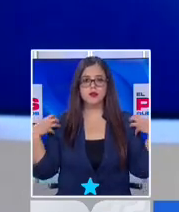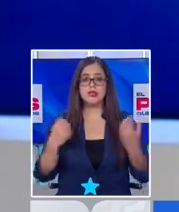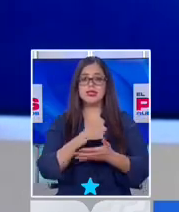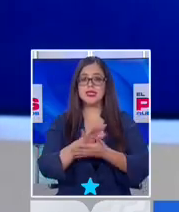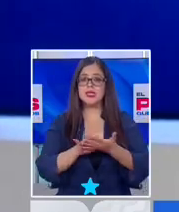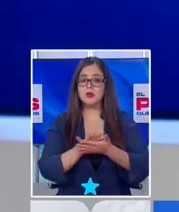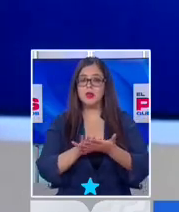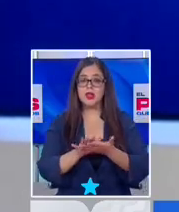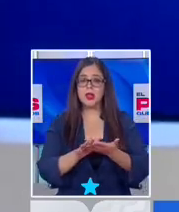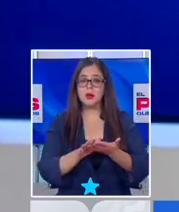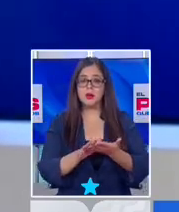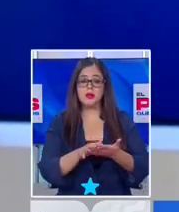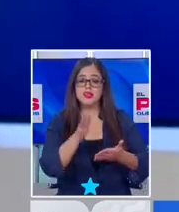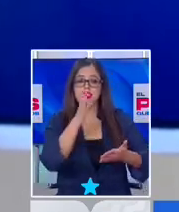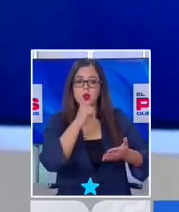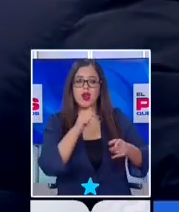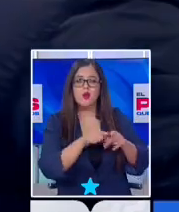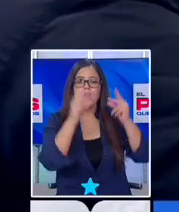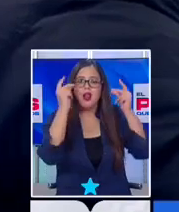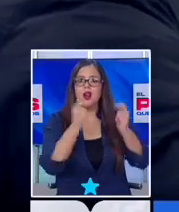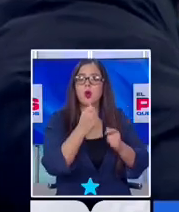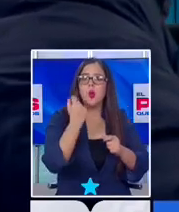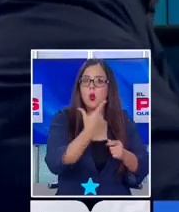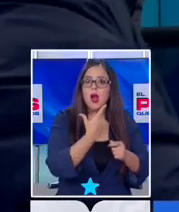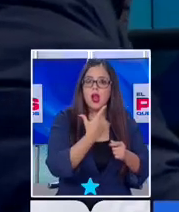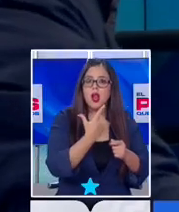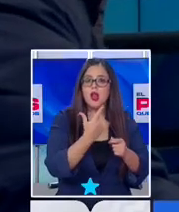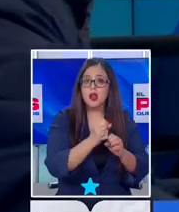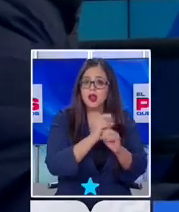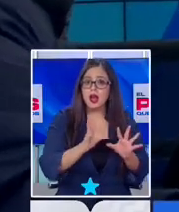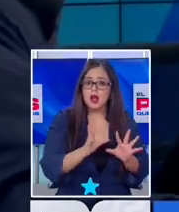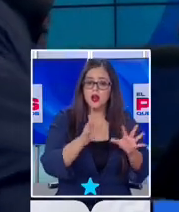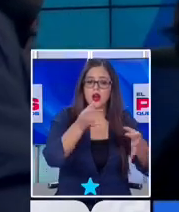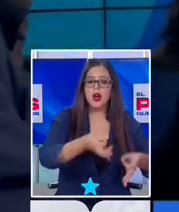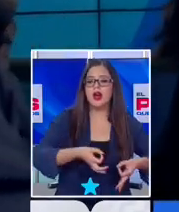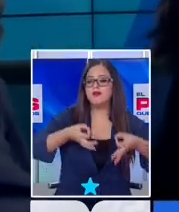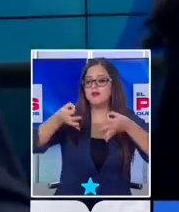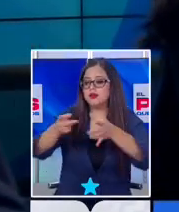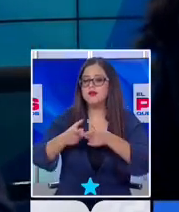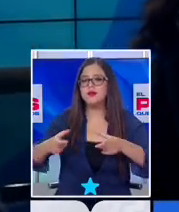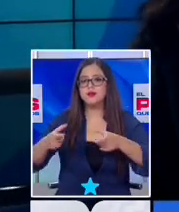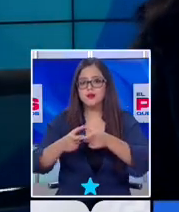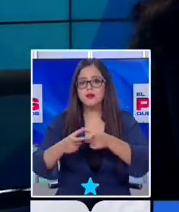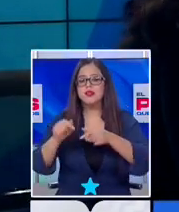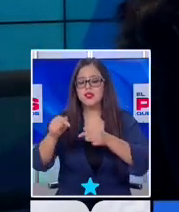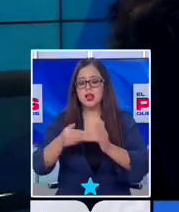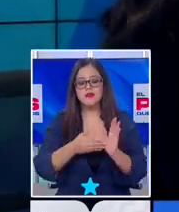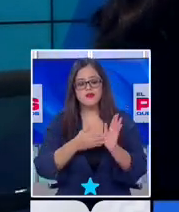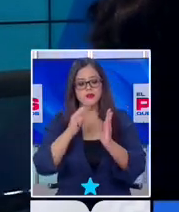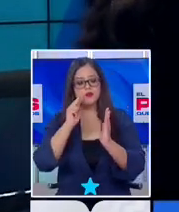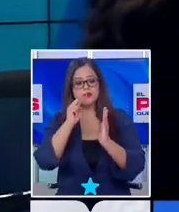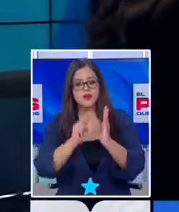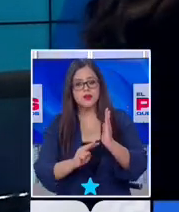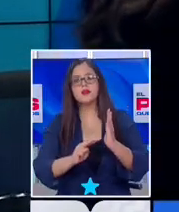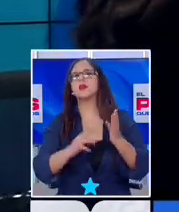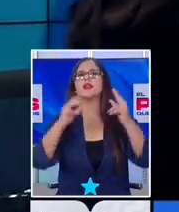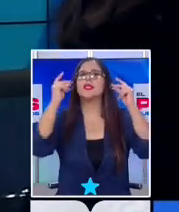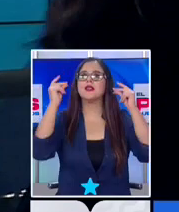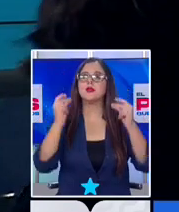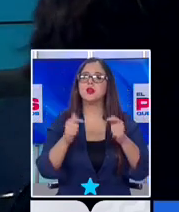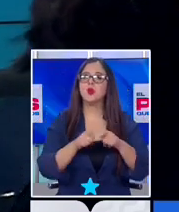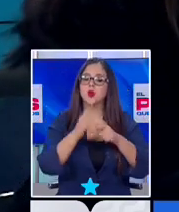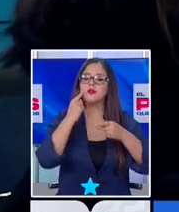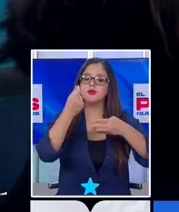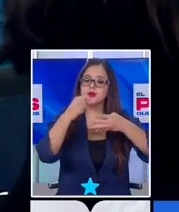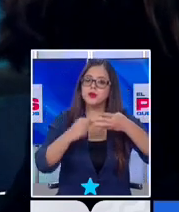competencias hoy día no están del todo claras vuelvan a la comisión y nos presenten un nuevo informe en donde esas competencias efectivamente les den capacidad